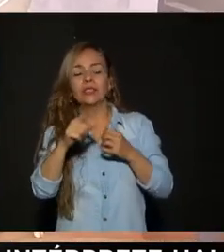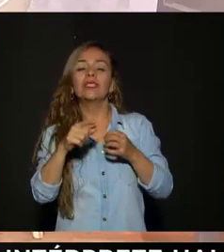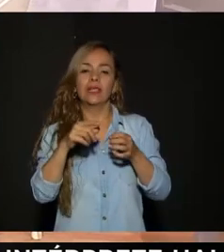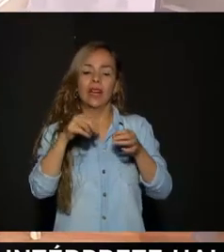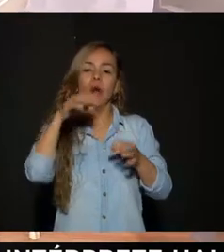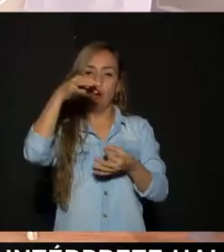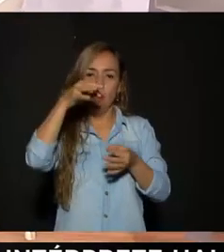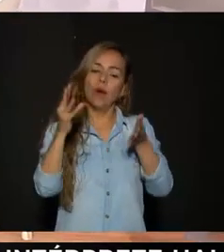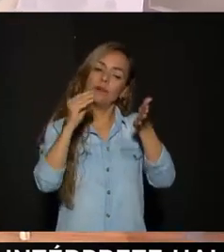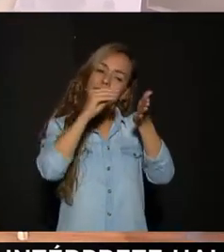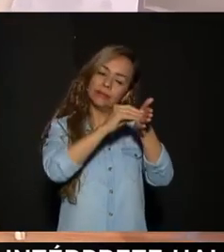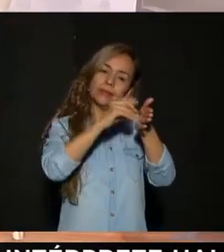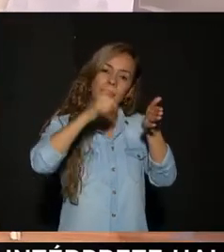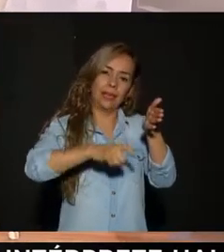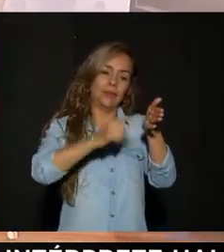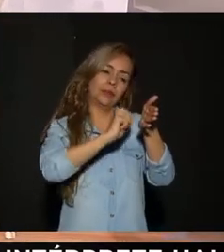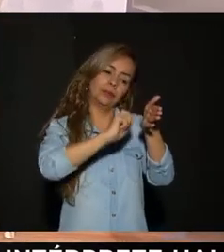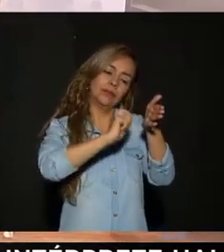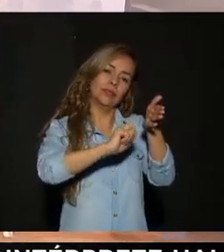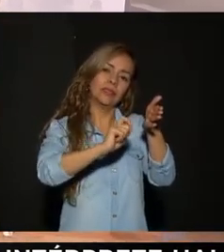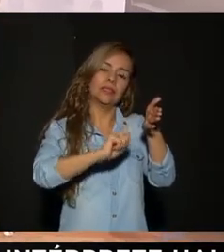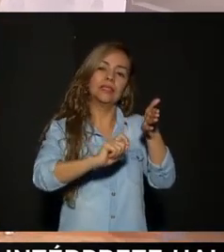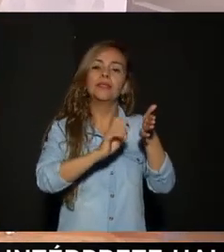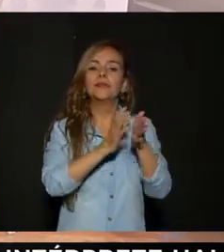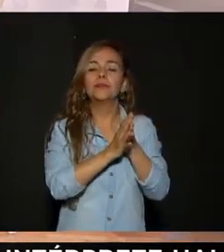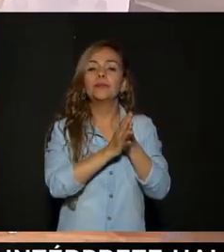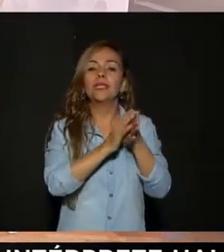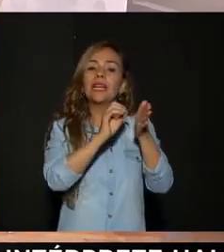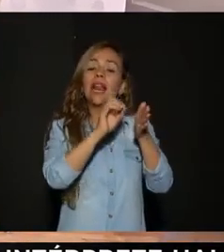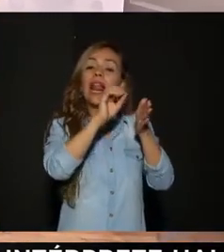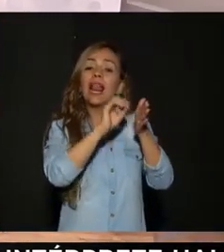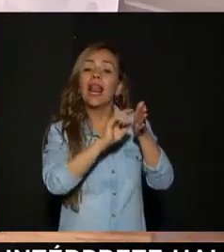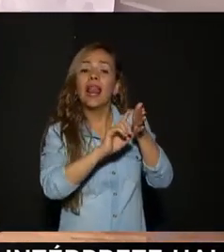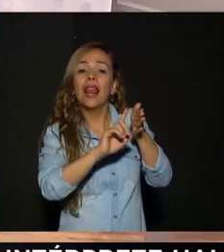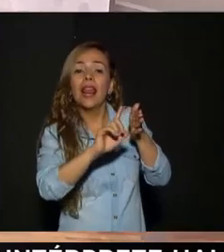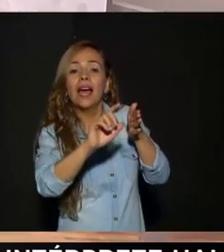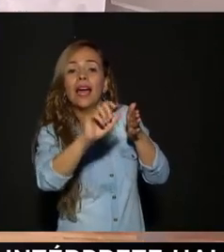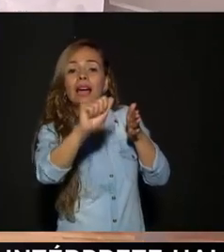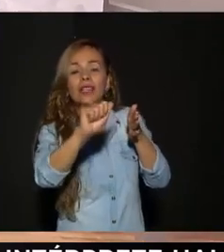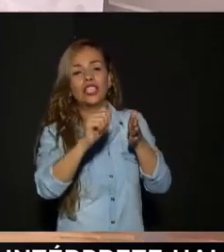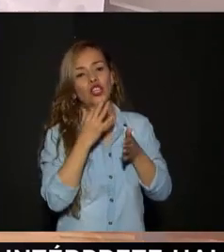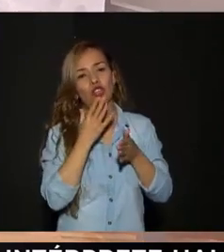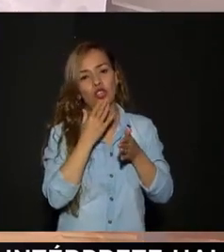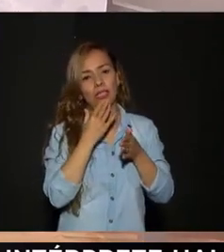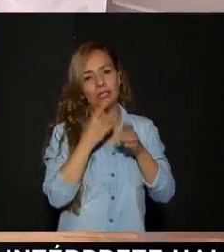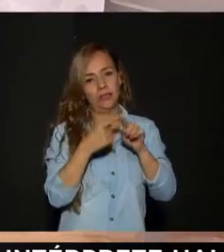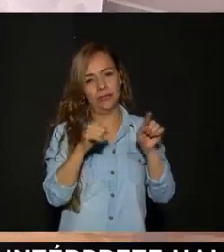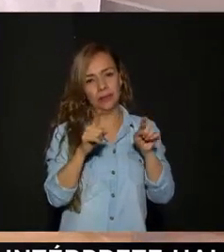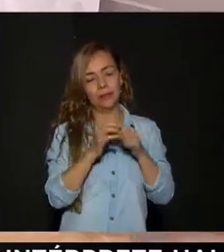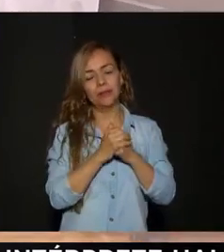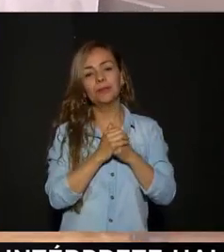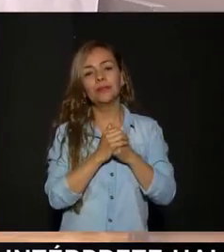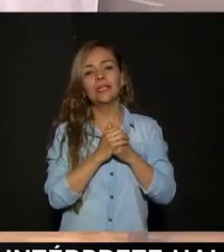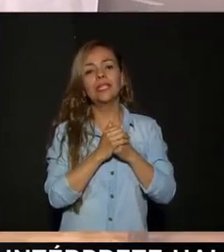idea en las casas, y tú vas a escribir a dos tonos, para que entendamos. El primero es el ro. Y tú vas a escribir